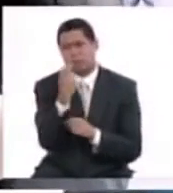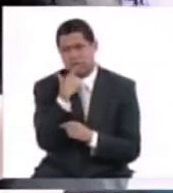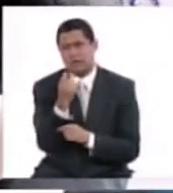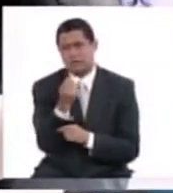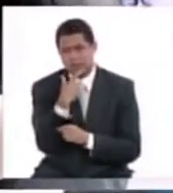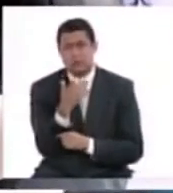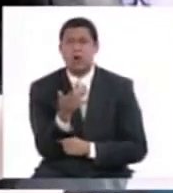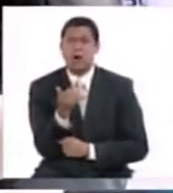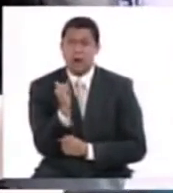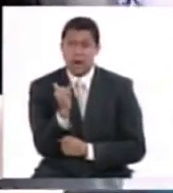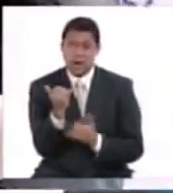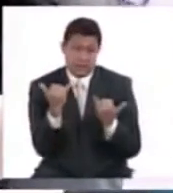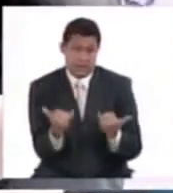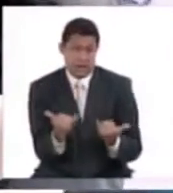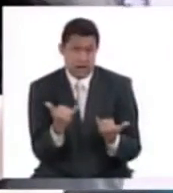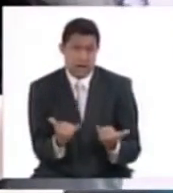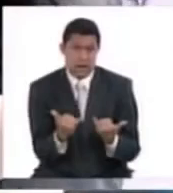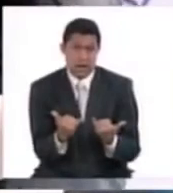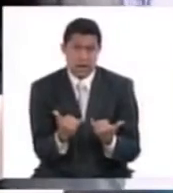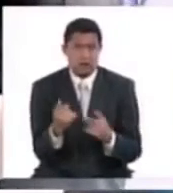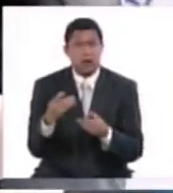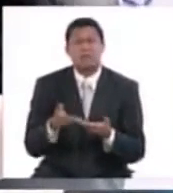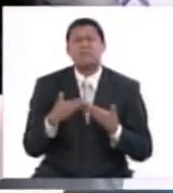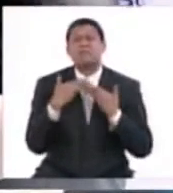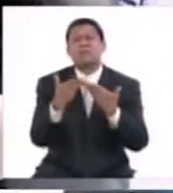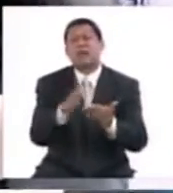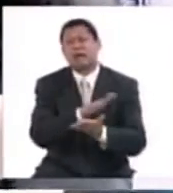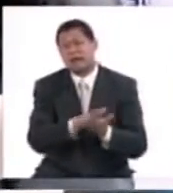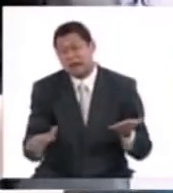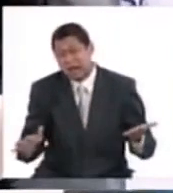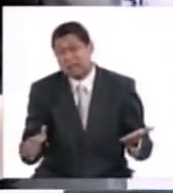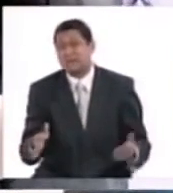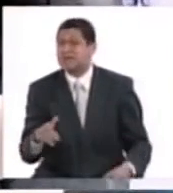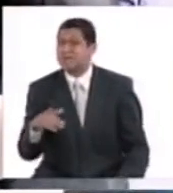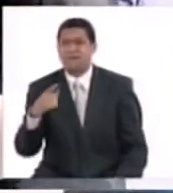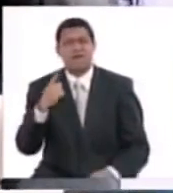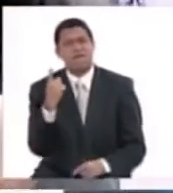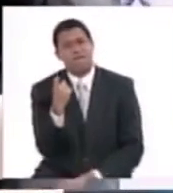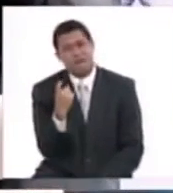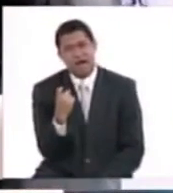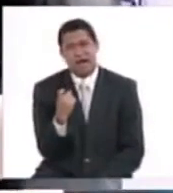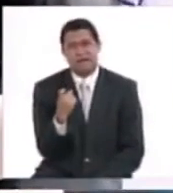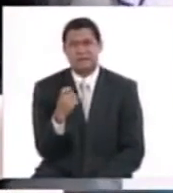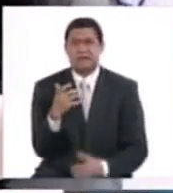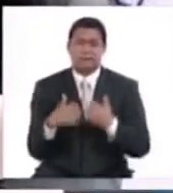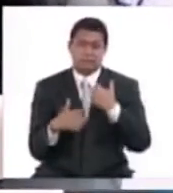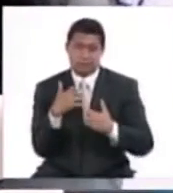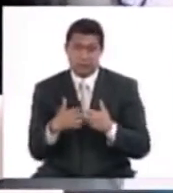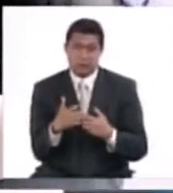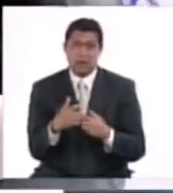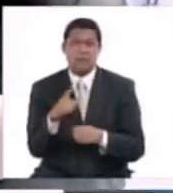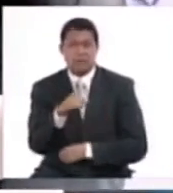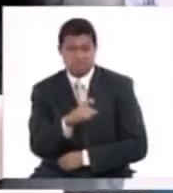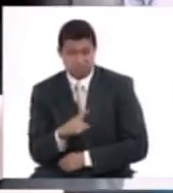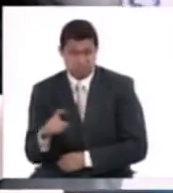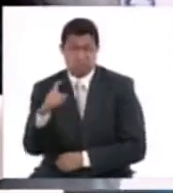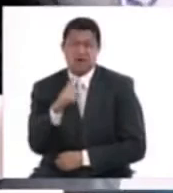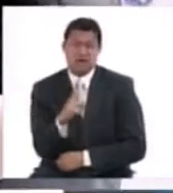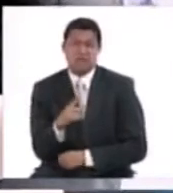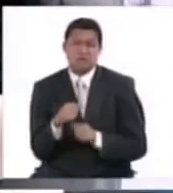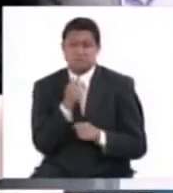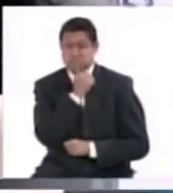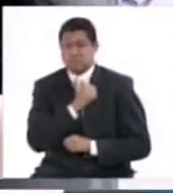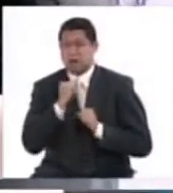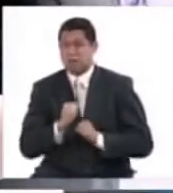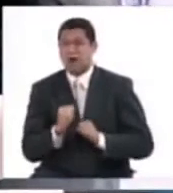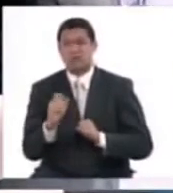habiendo incluso en estos medicamentos que son de distribución gratuita falla, y eso genera tanto resistencia del parásito como también que no